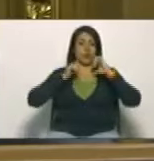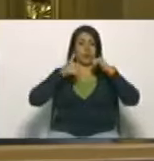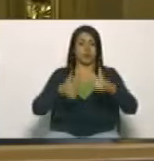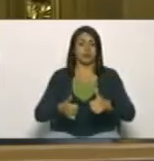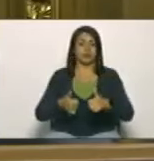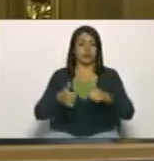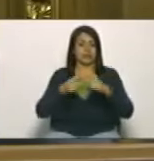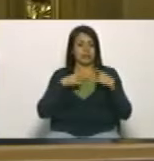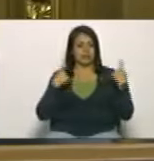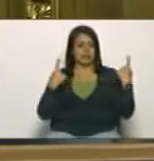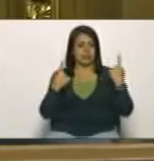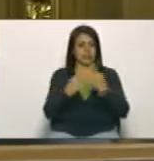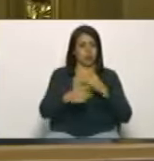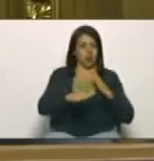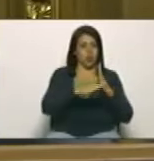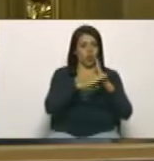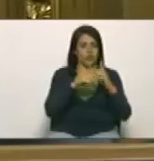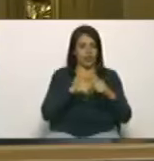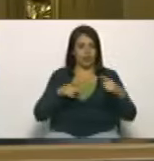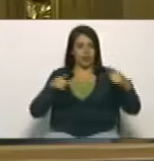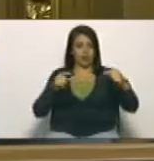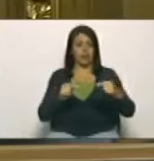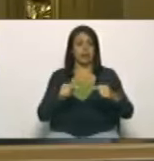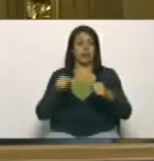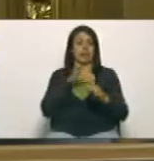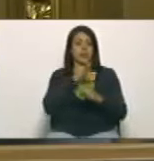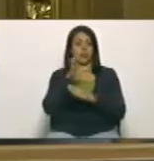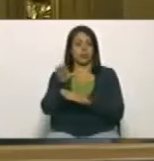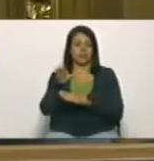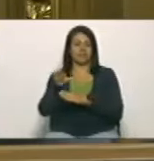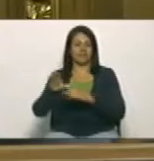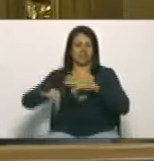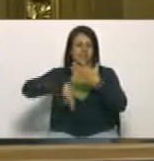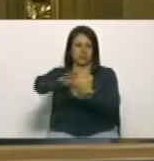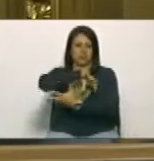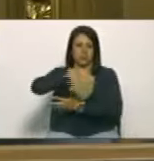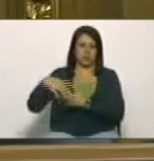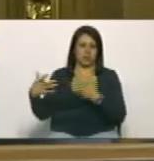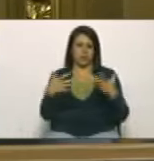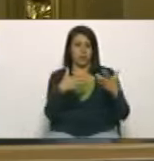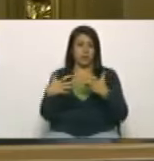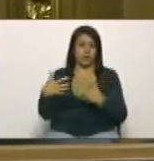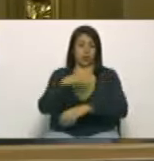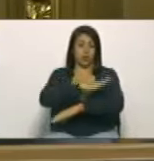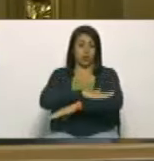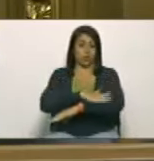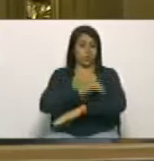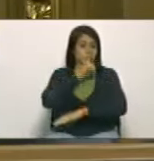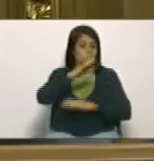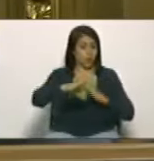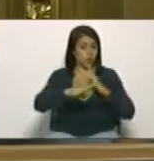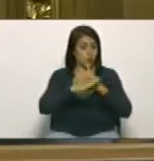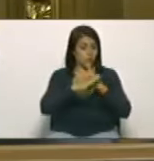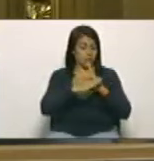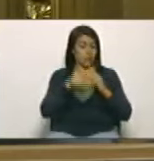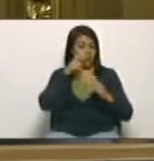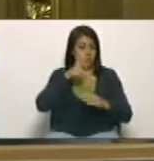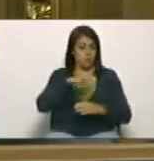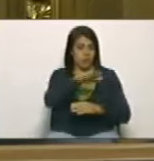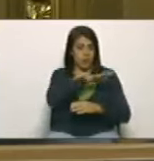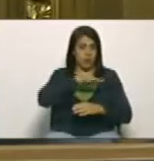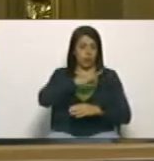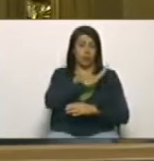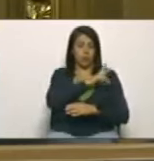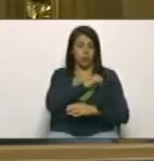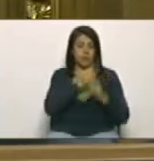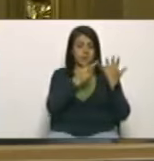un asedio contra la región de Gaza y Cisjordania, desatando un patrón de conducta genocida contra la población palestina, de las